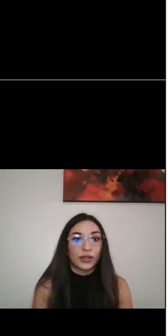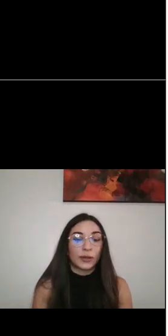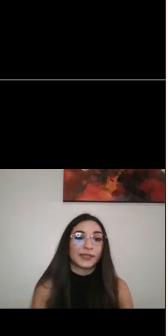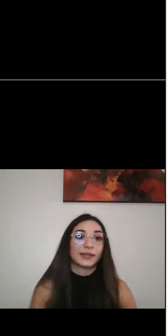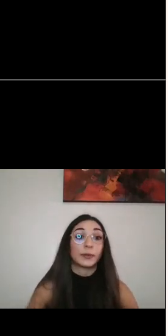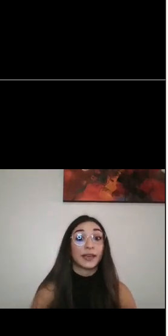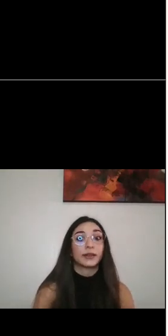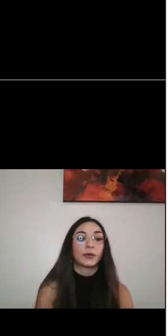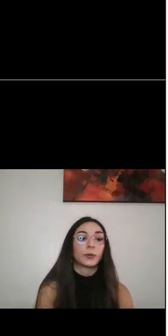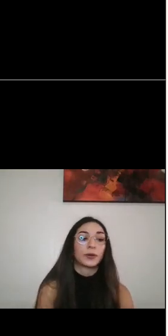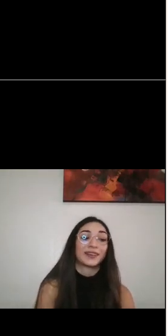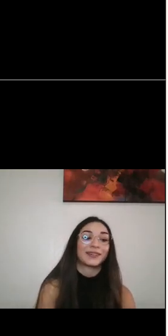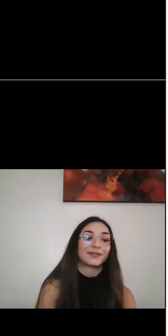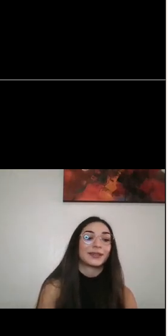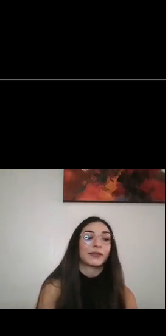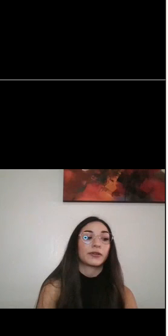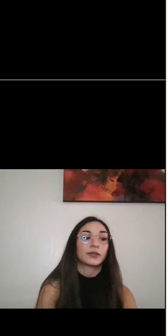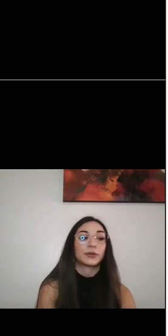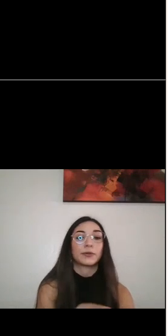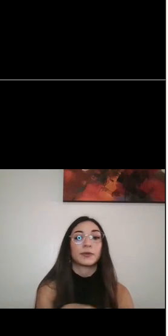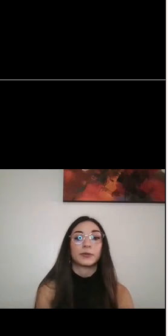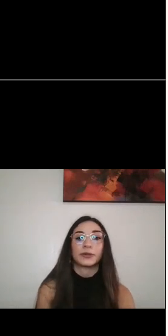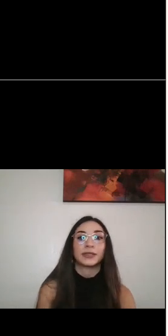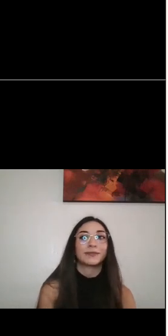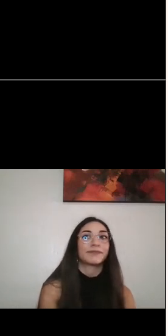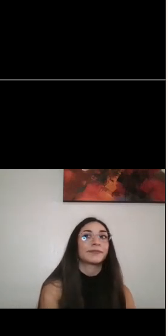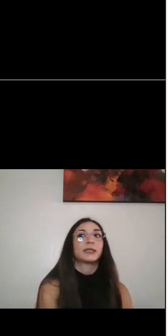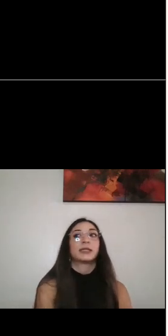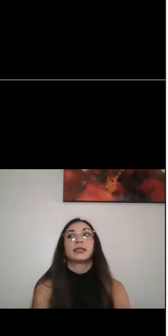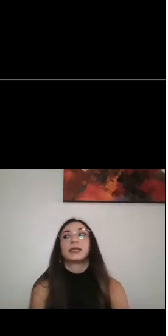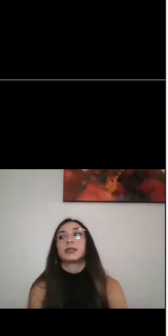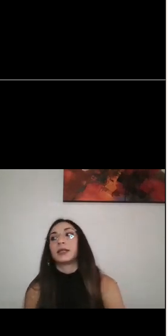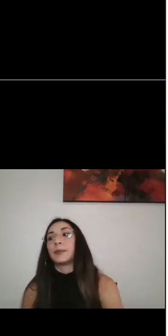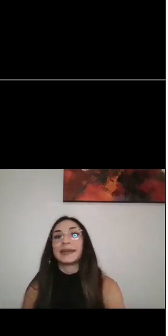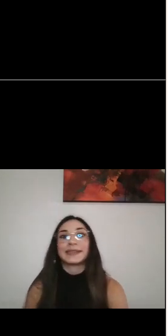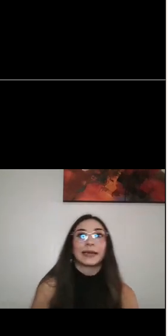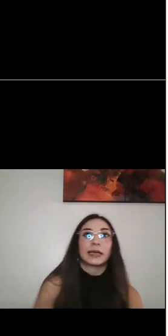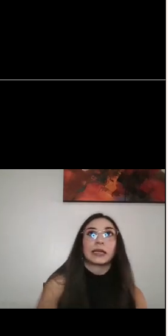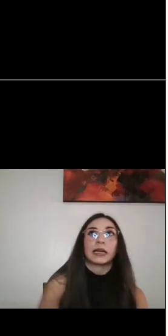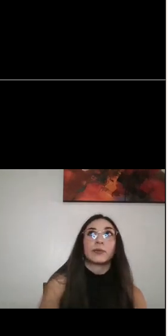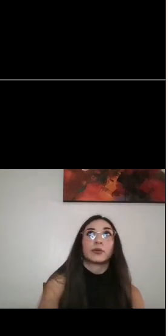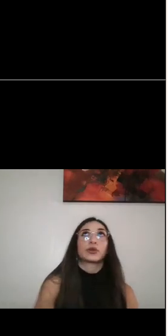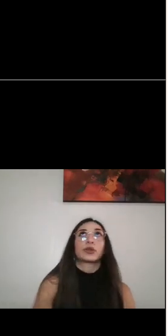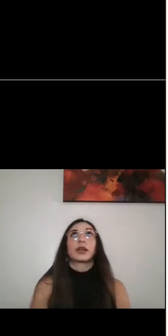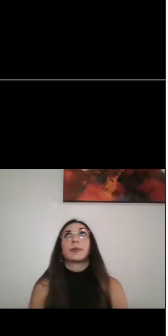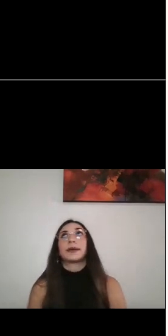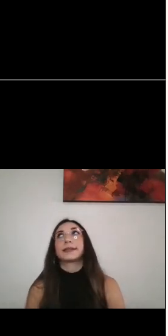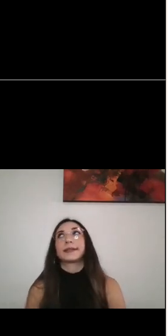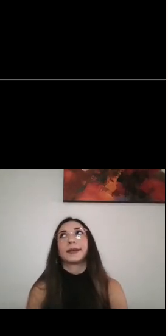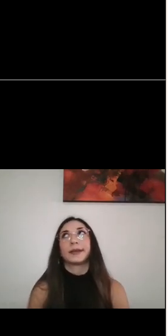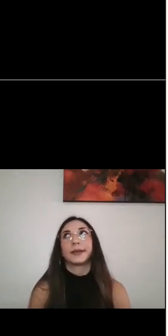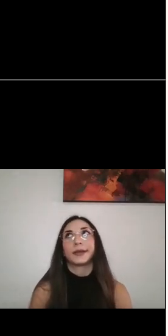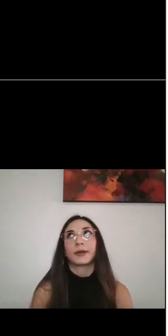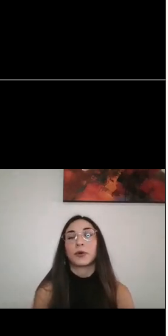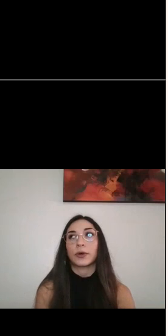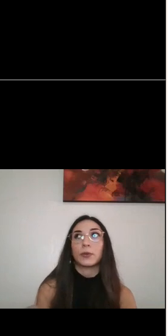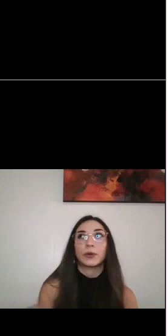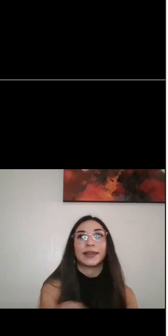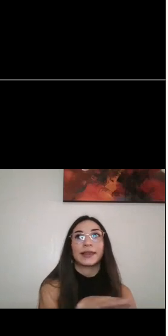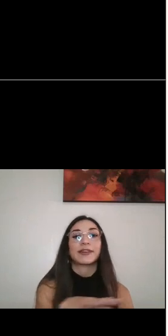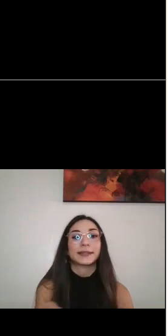evaluación del paciente pediátrico, porque una evaluación como muy básica, digamos, o tal vez